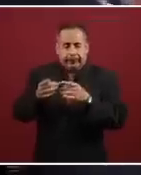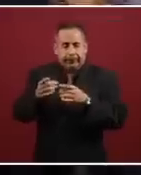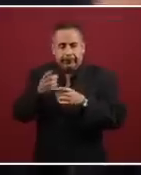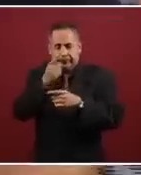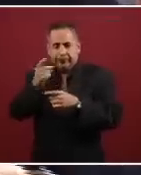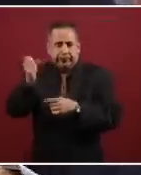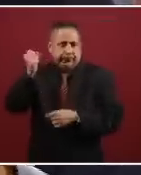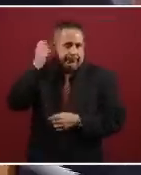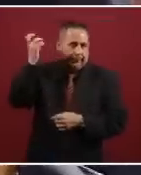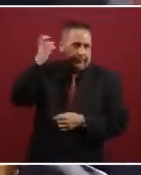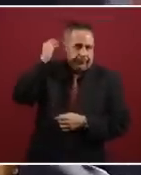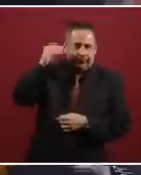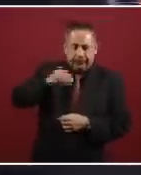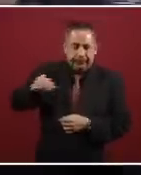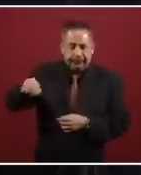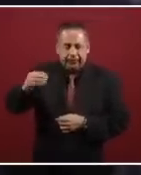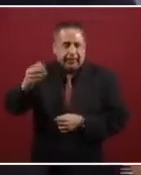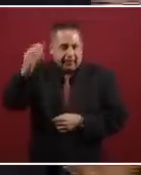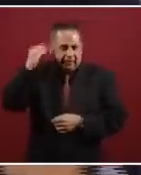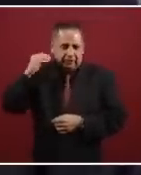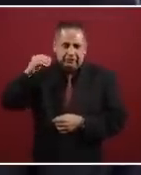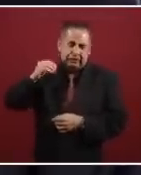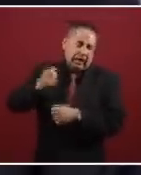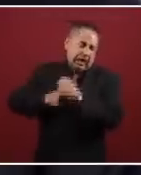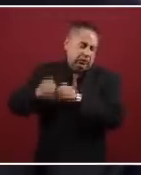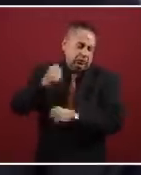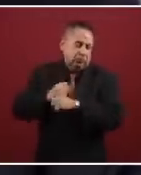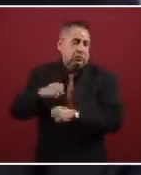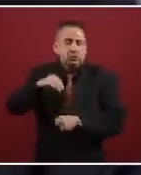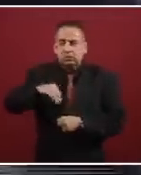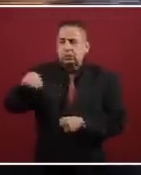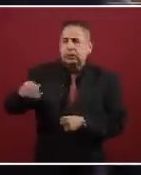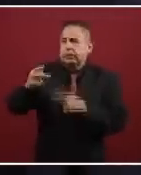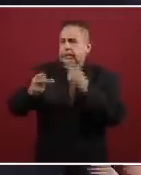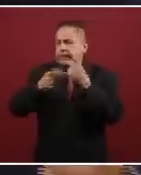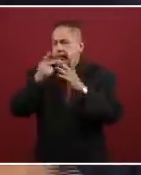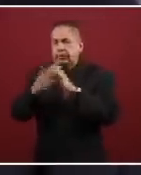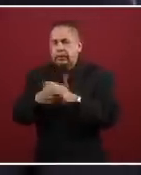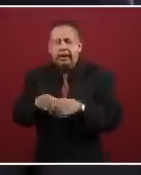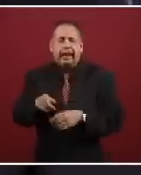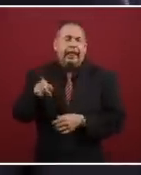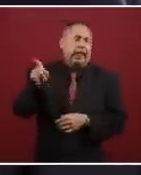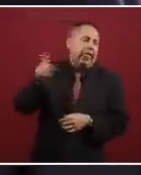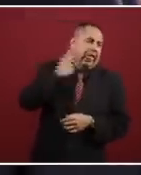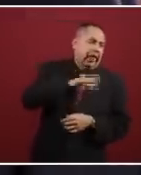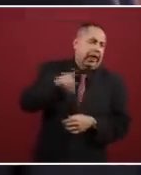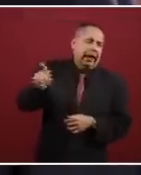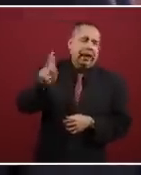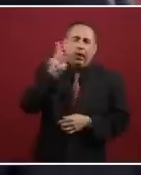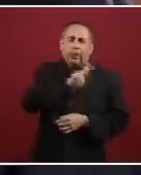en campaña o desde hace mucho tiempo era discurso